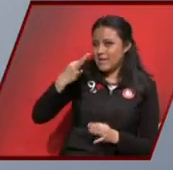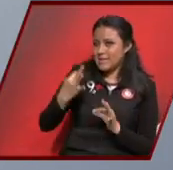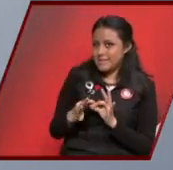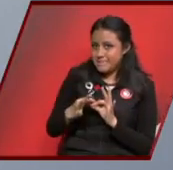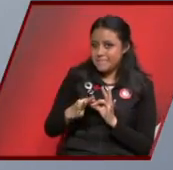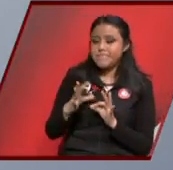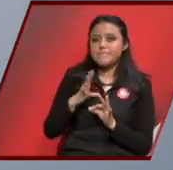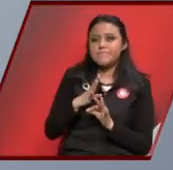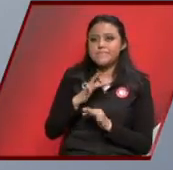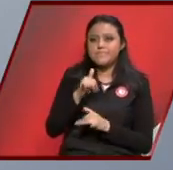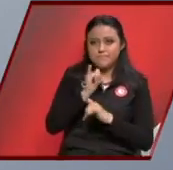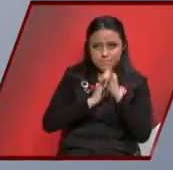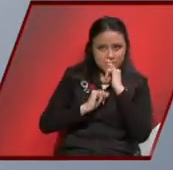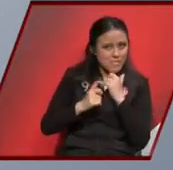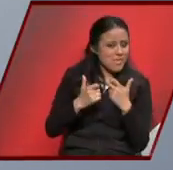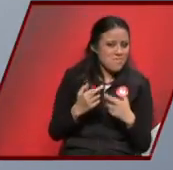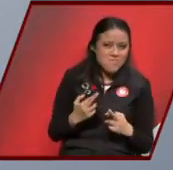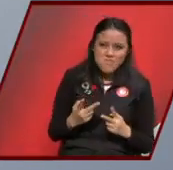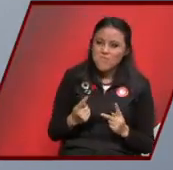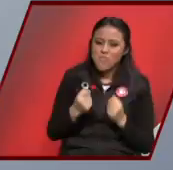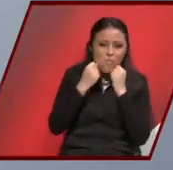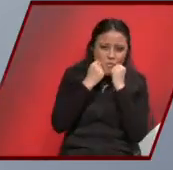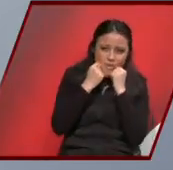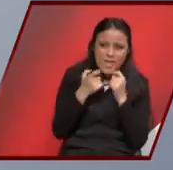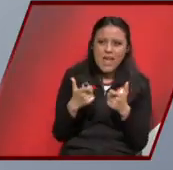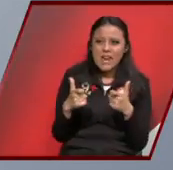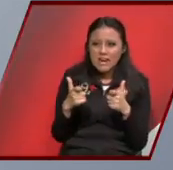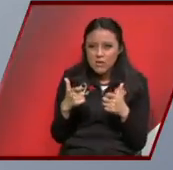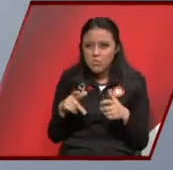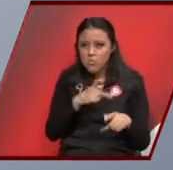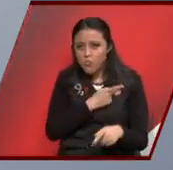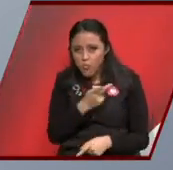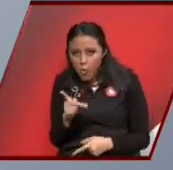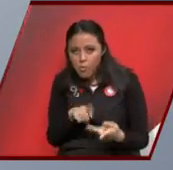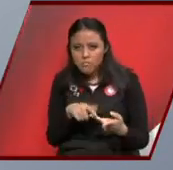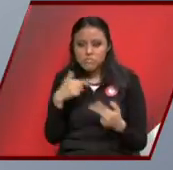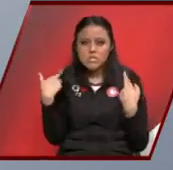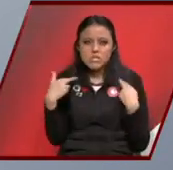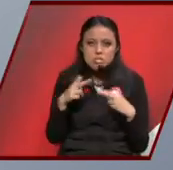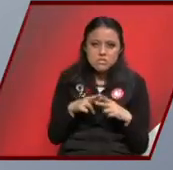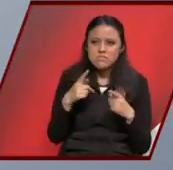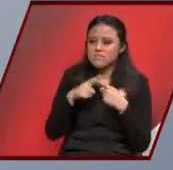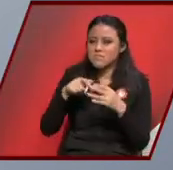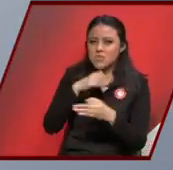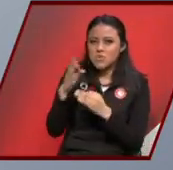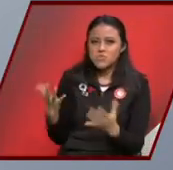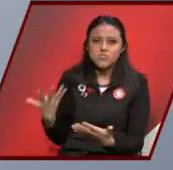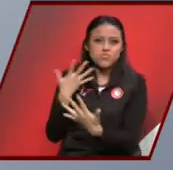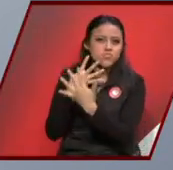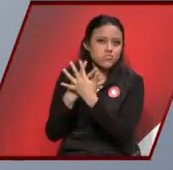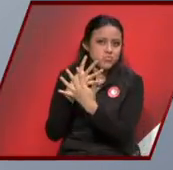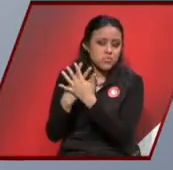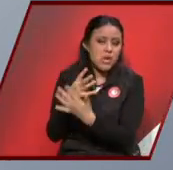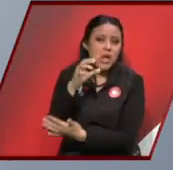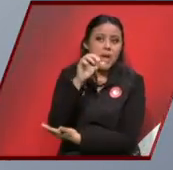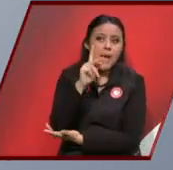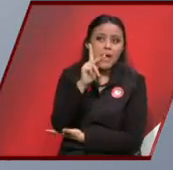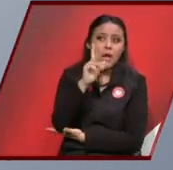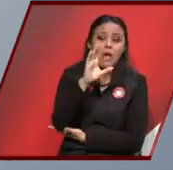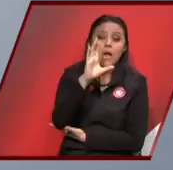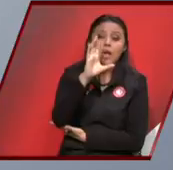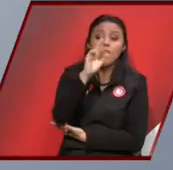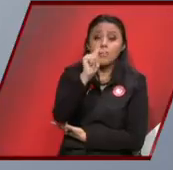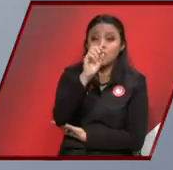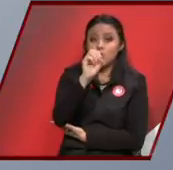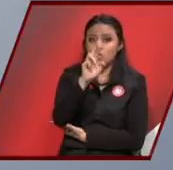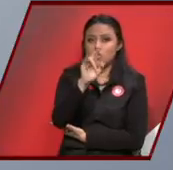el alcoholímetro sin distinción, rico, pobre, académico, político, vas a parar al torito, la gente cambió conductas, hay hasta nuevos